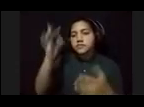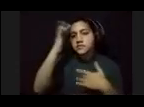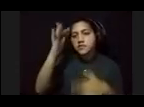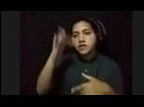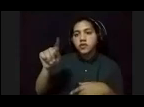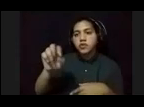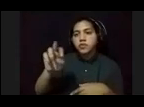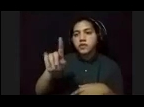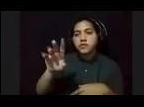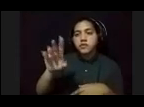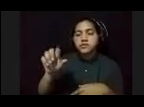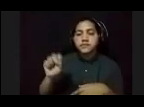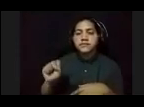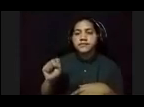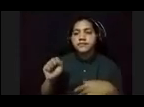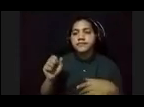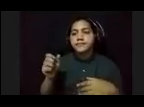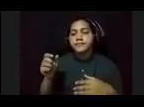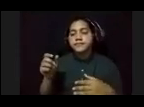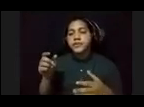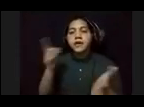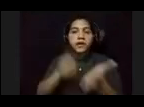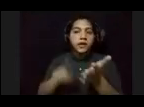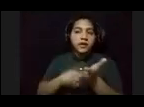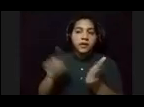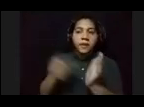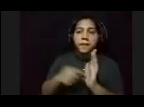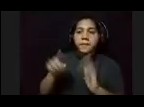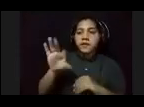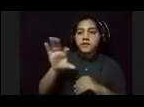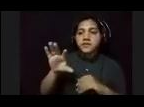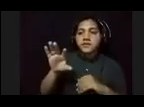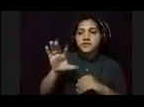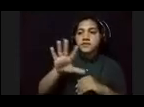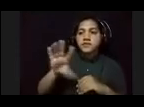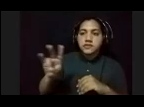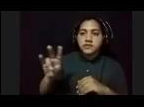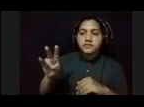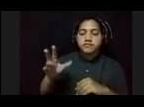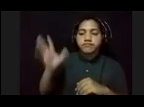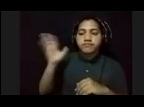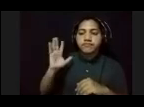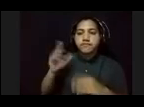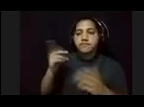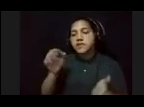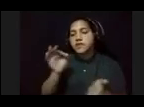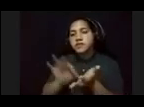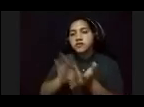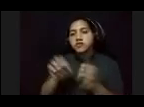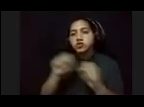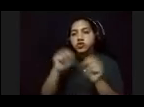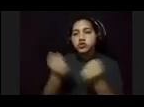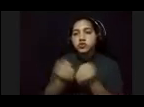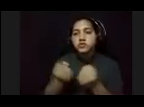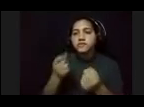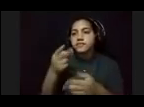Hay un estudio que data desde el 1957, que se llama, es un estudio sociológico, que se llama San